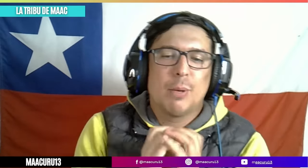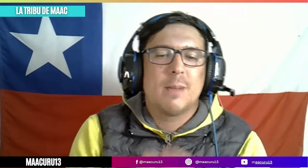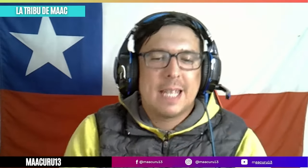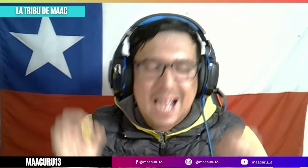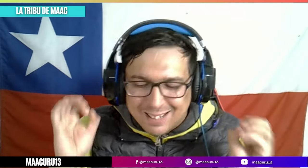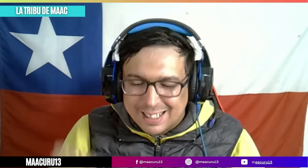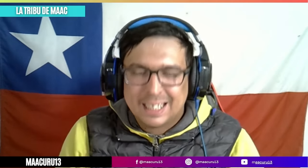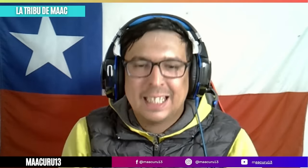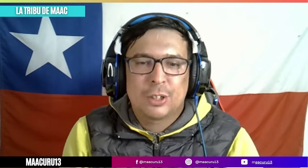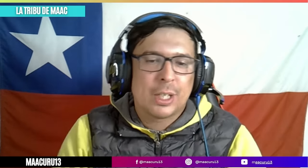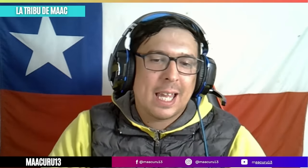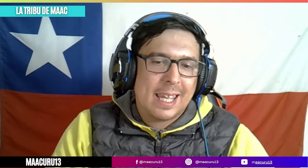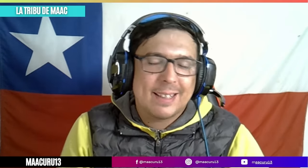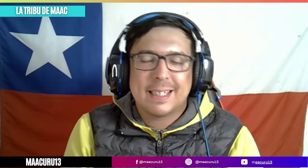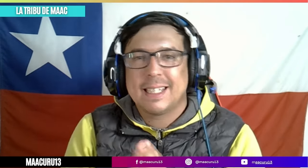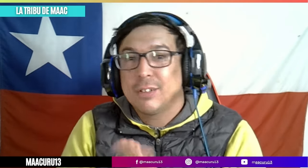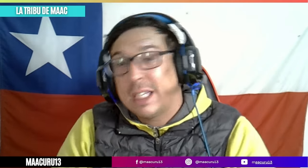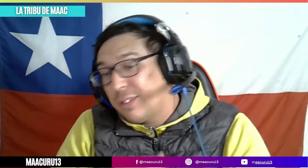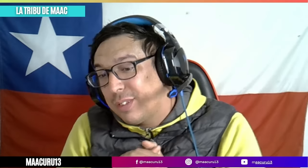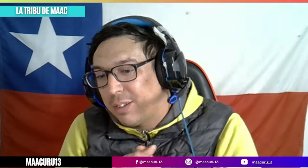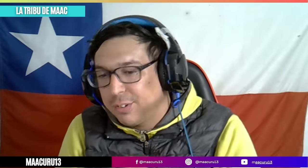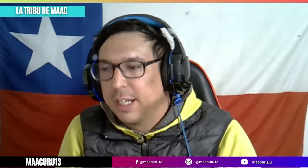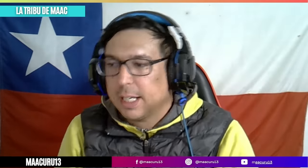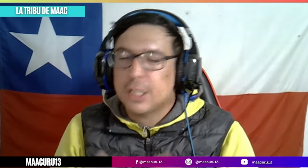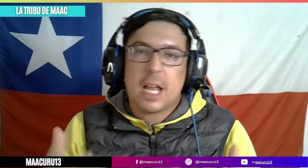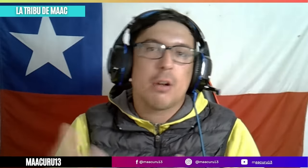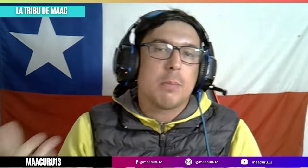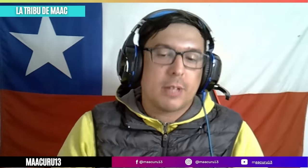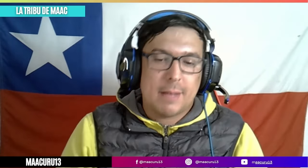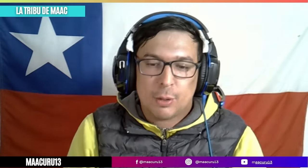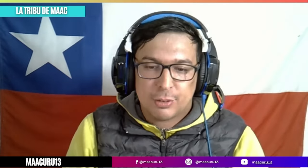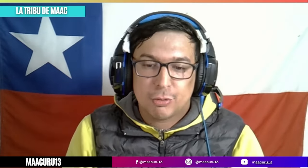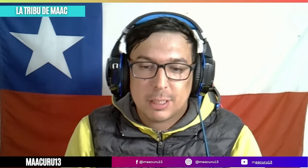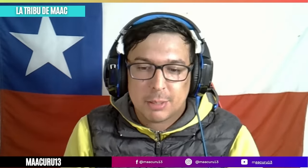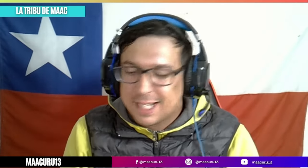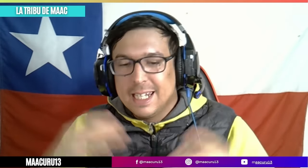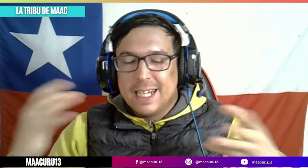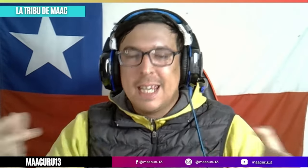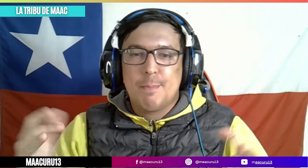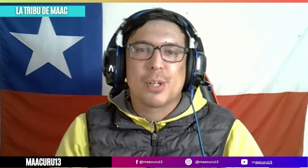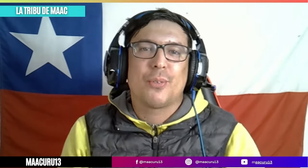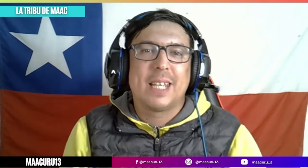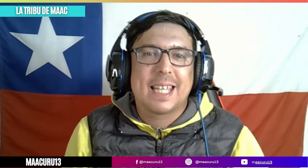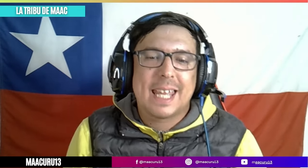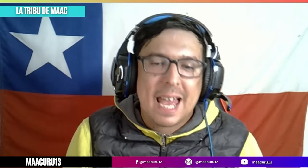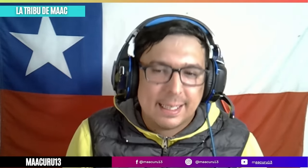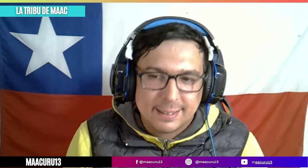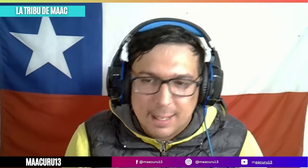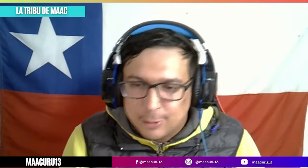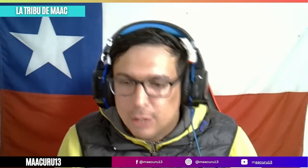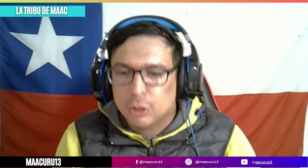Chile vuelve a hacer historia. Esto es una noticia que ya lo hemos hablado hace un tiempo atrás y por fin